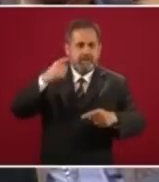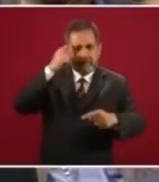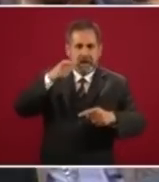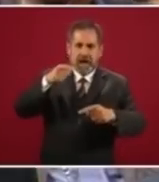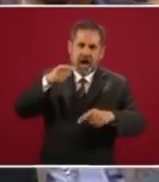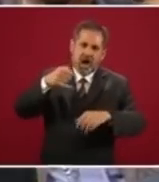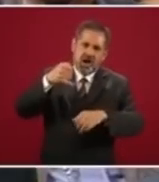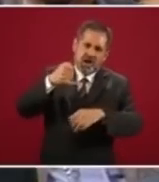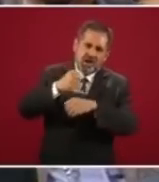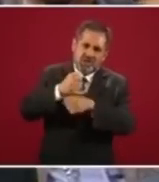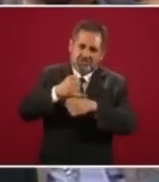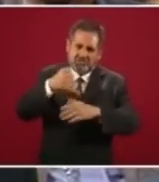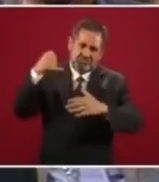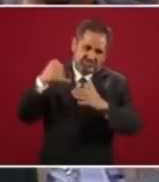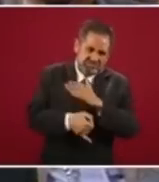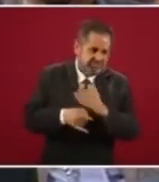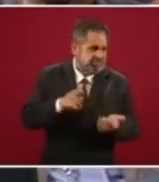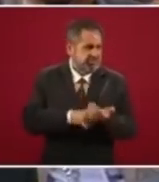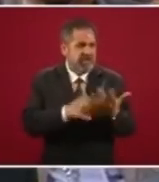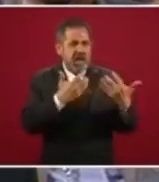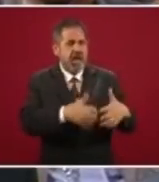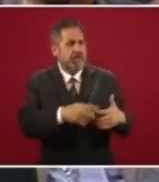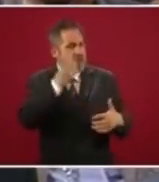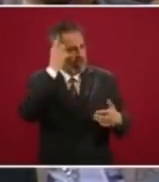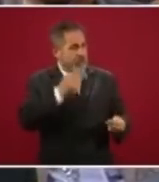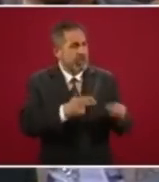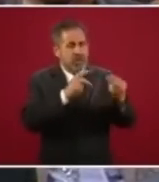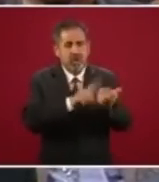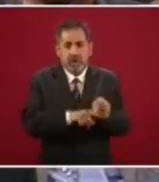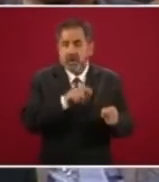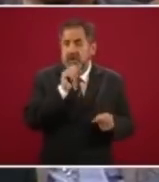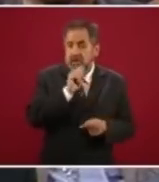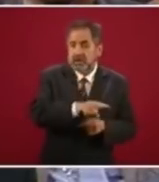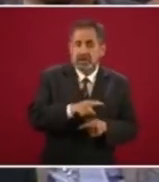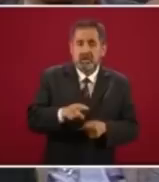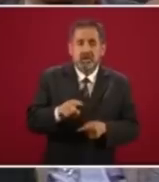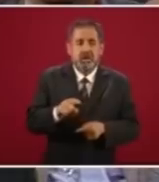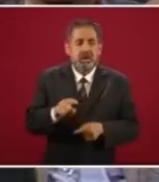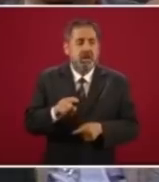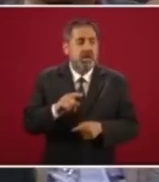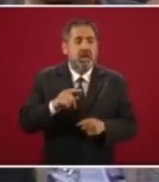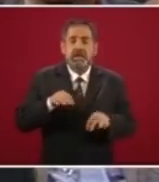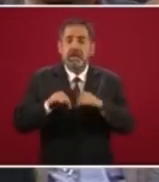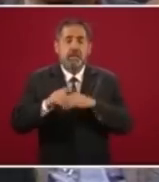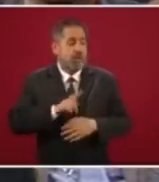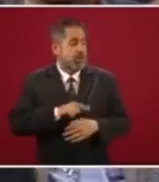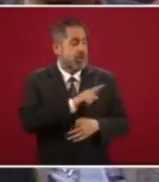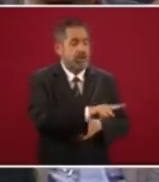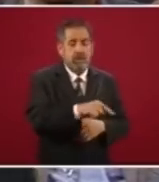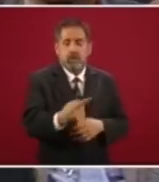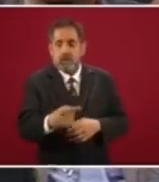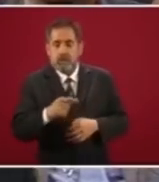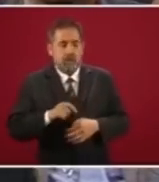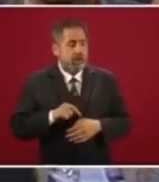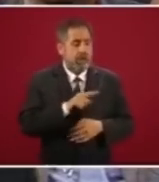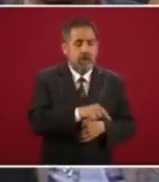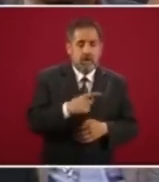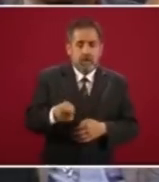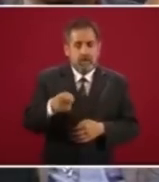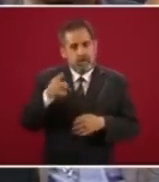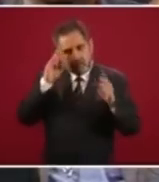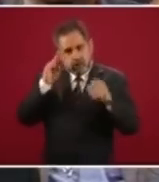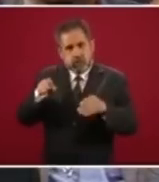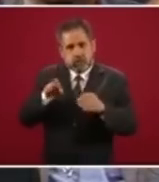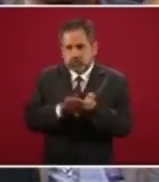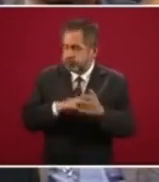hasta el fondo? Porque bueno, estos empresarios, había incluso de la industria del outsourcing, un tema que usted también le ha interesado que